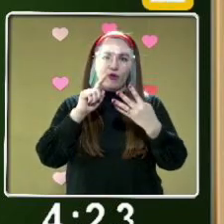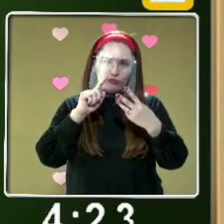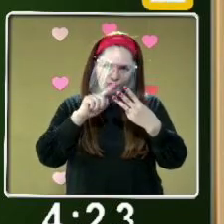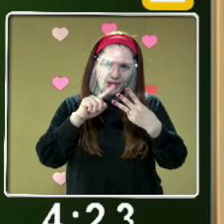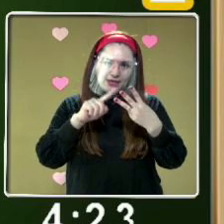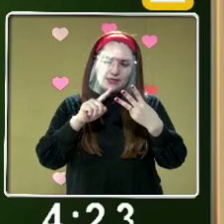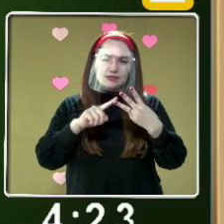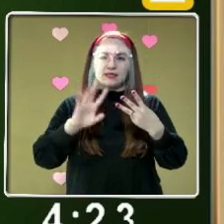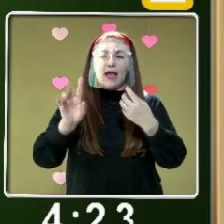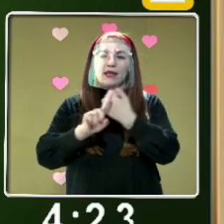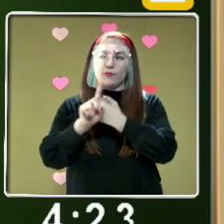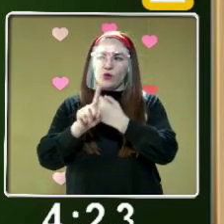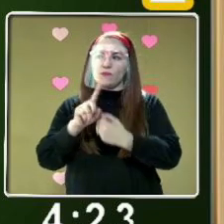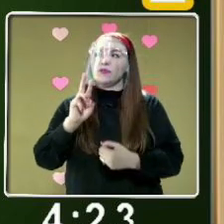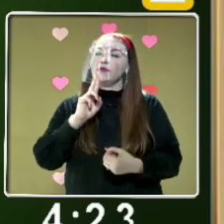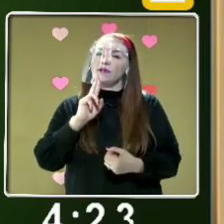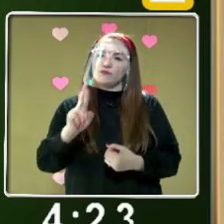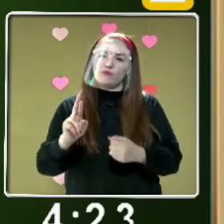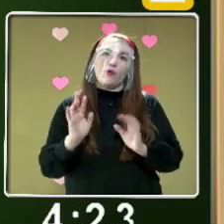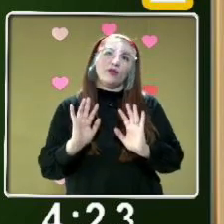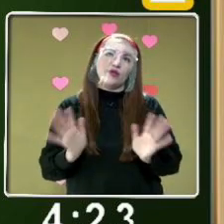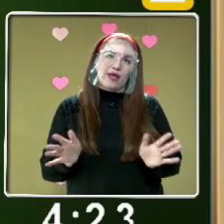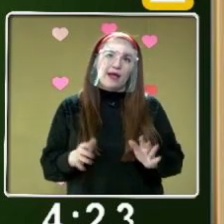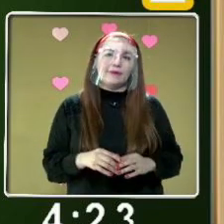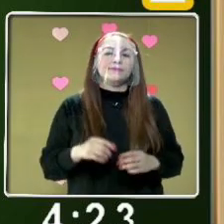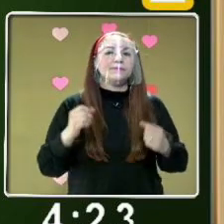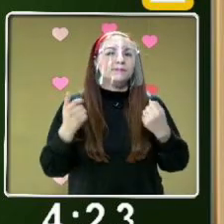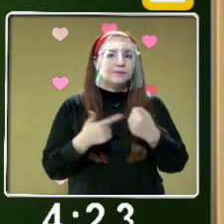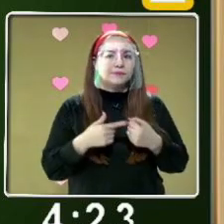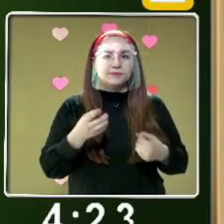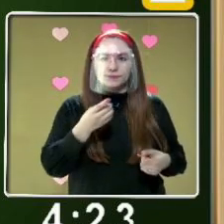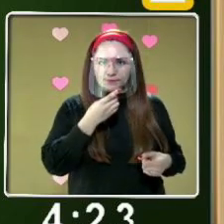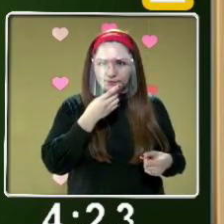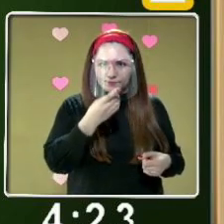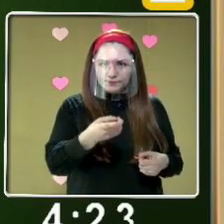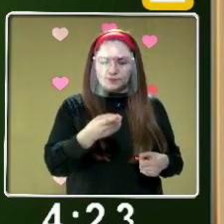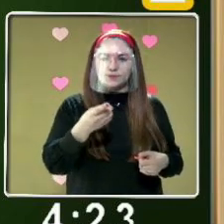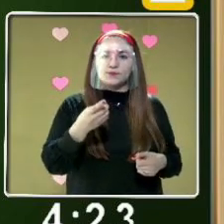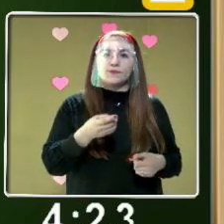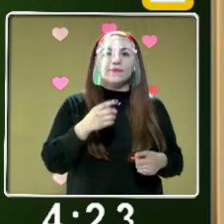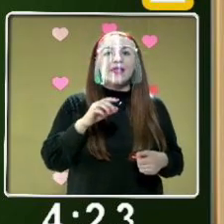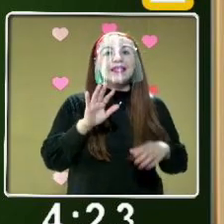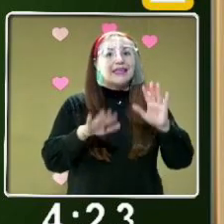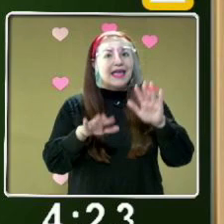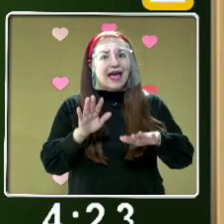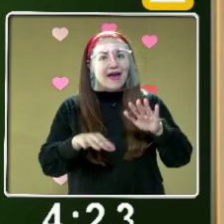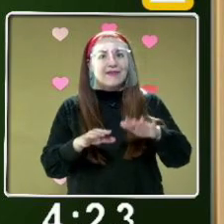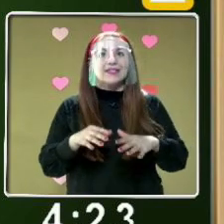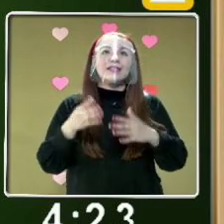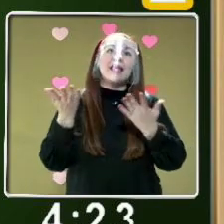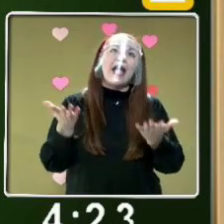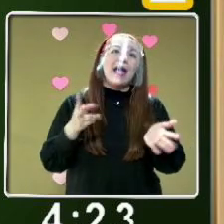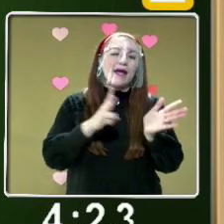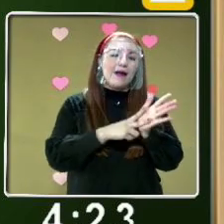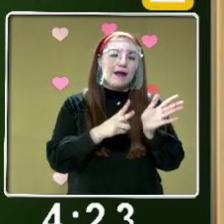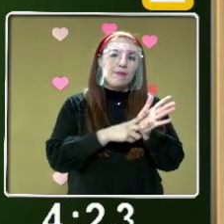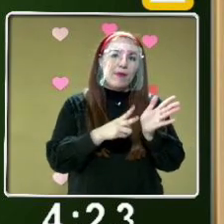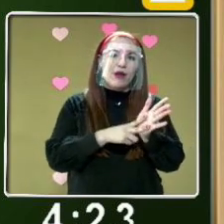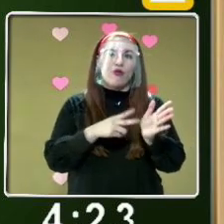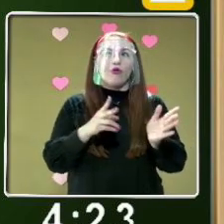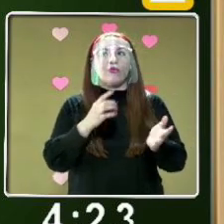situaciones problemáticas. Claro, algo aquí que quiero resaltar con los muchachos es que a veces dirán, ay, valor constante, nada más problema.